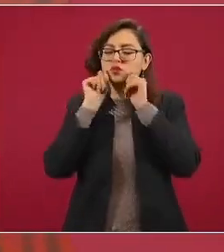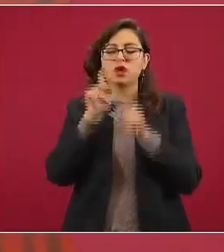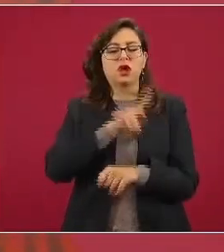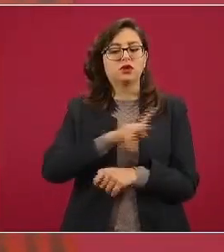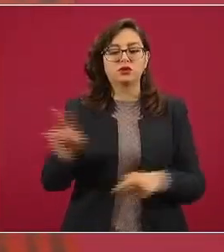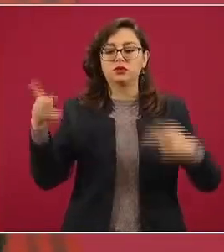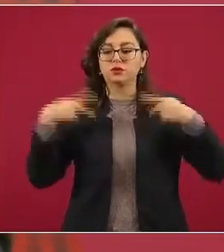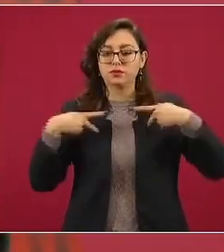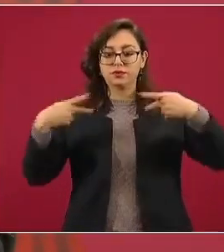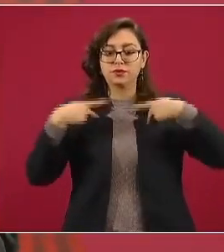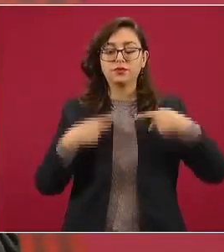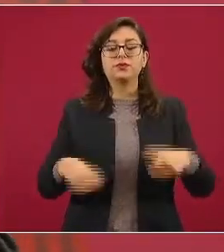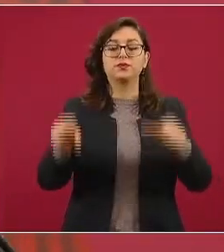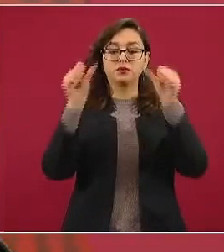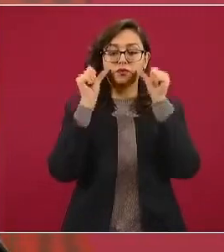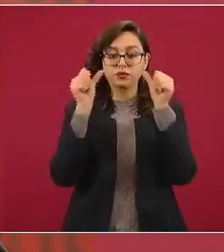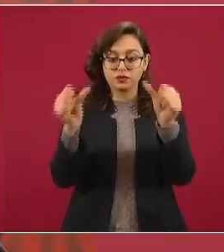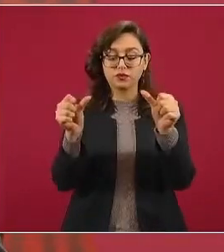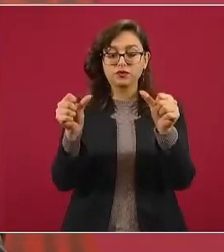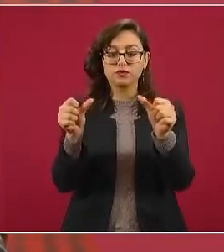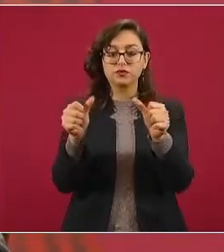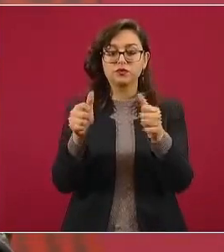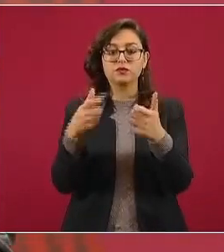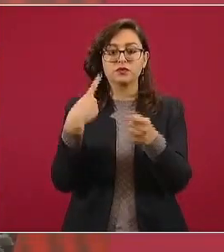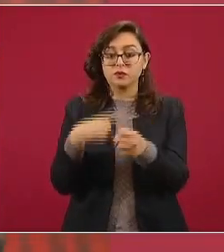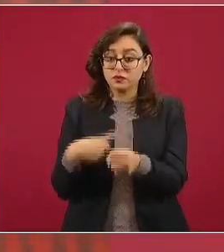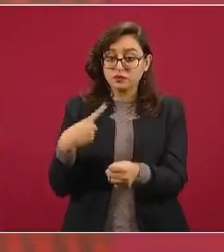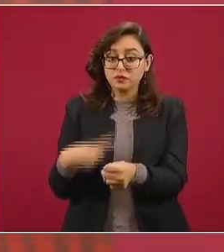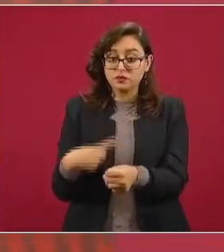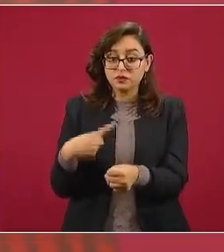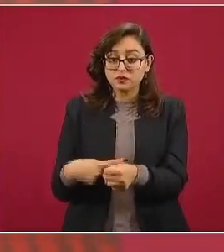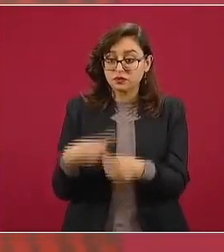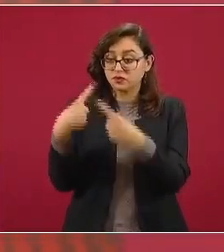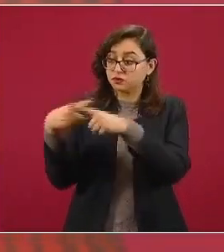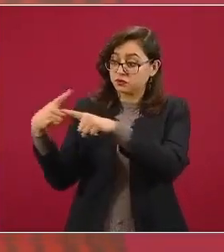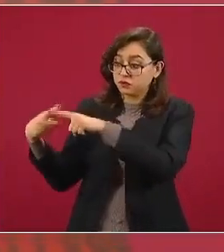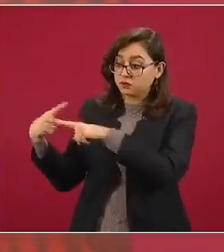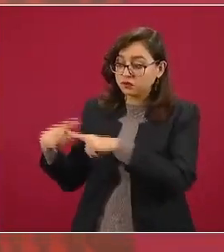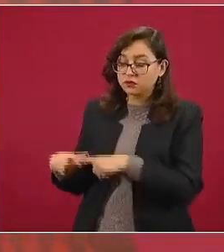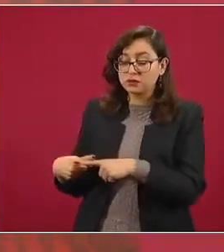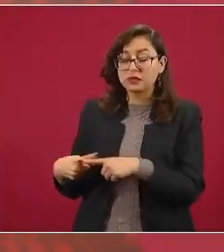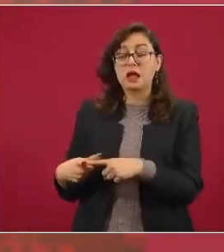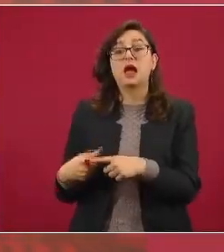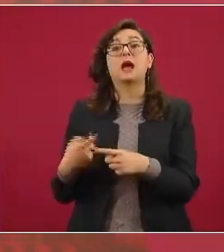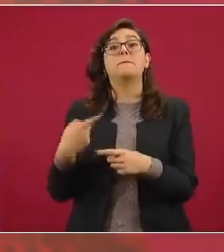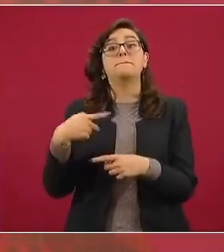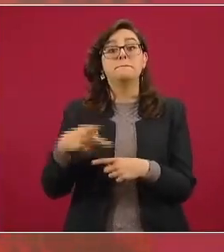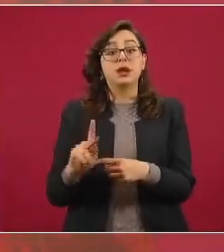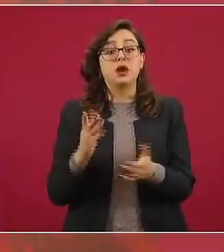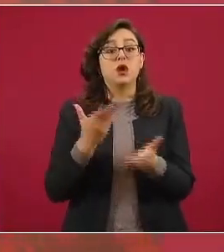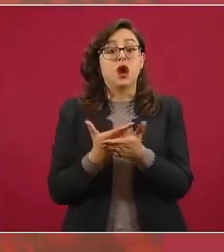de distintos padecimientos, y además ahora